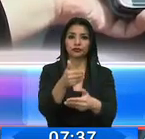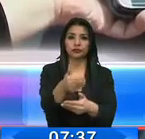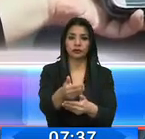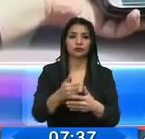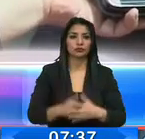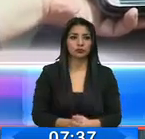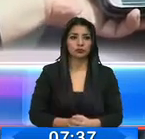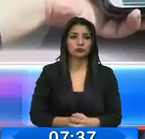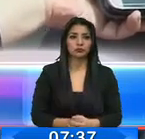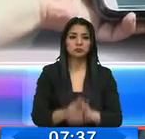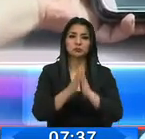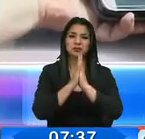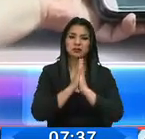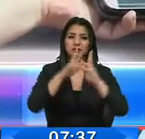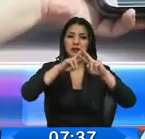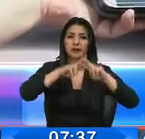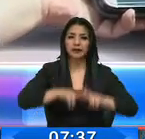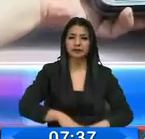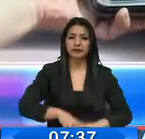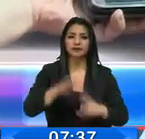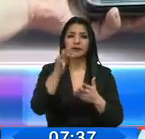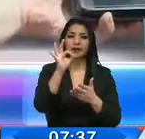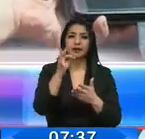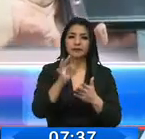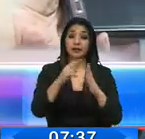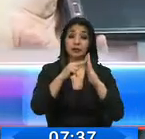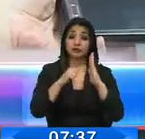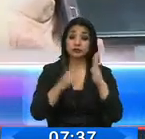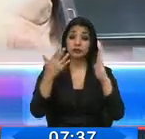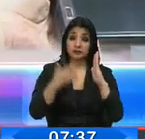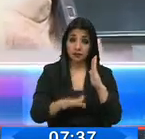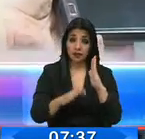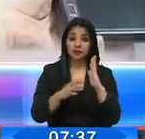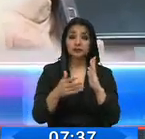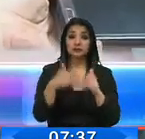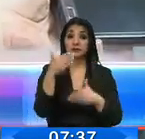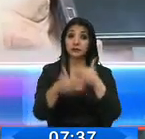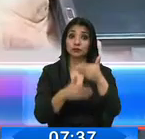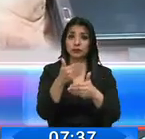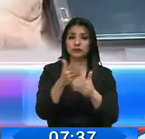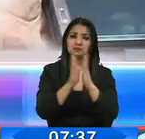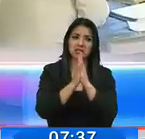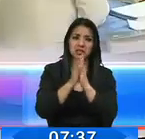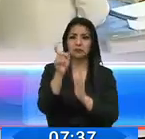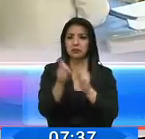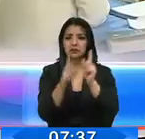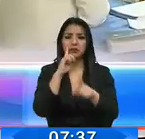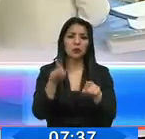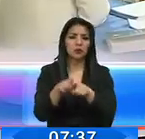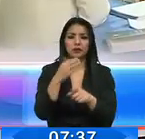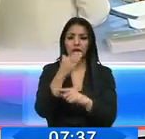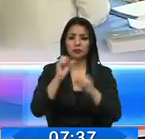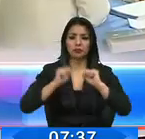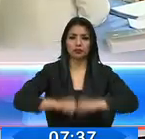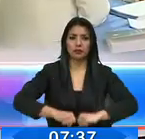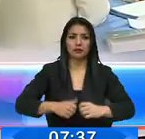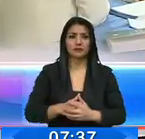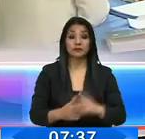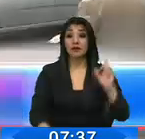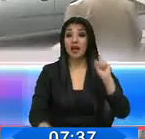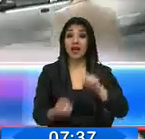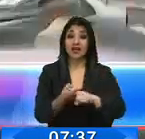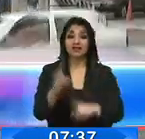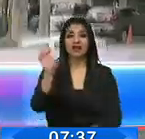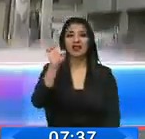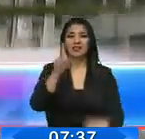los eventuales pedidos de revisión de esas calificaciones y también luego la impugnación ciudadana. Un proceso que podría tomar hasta finales